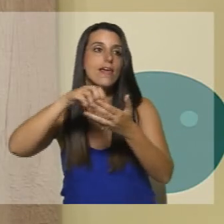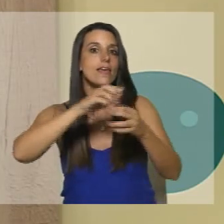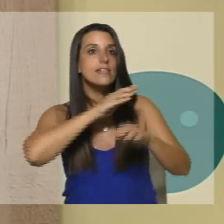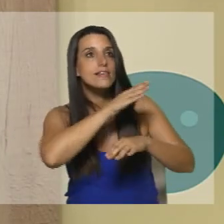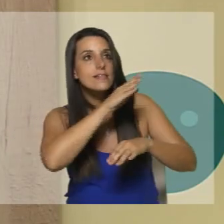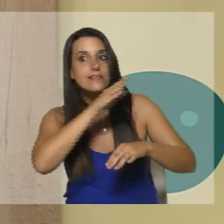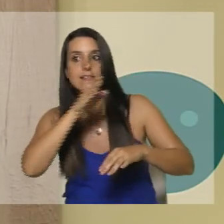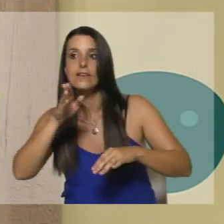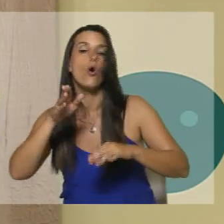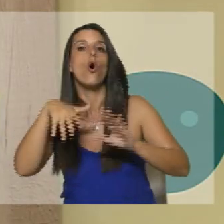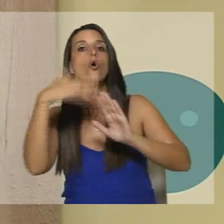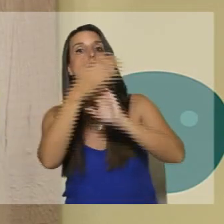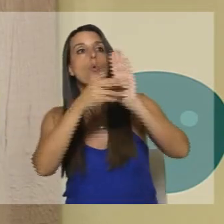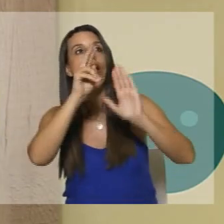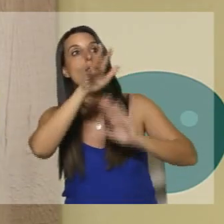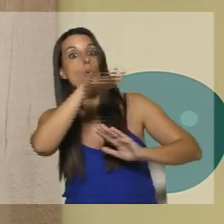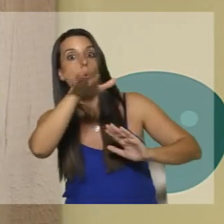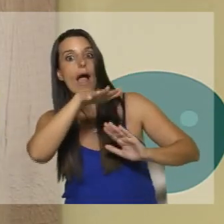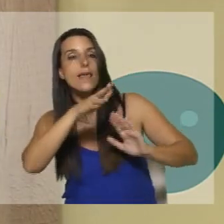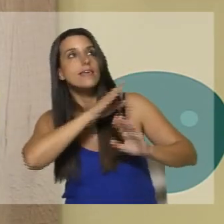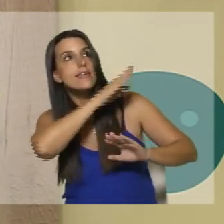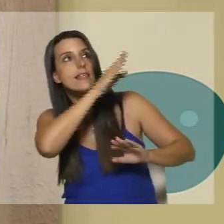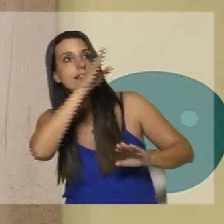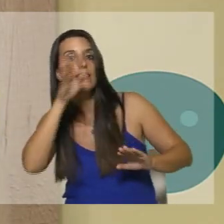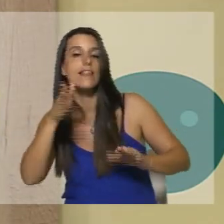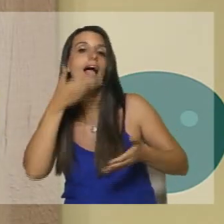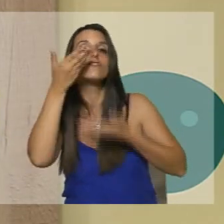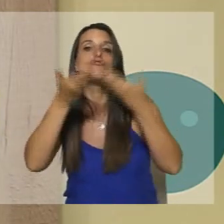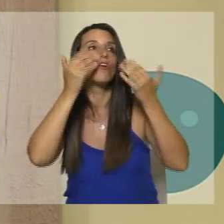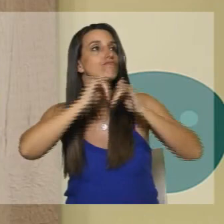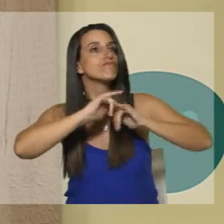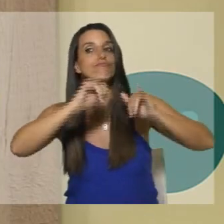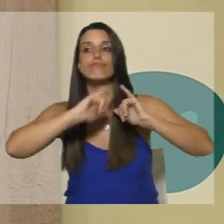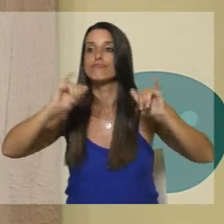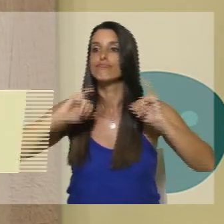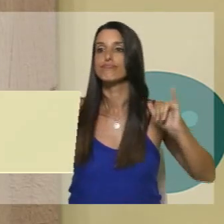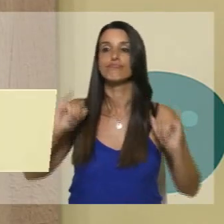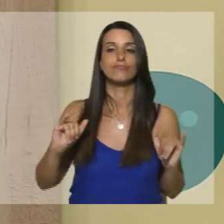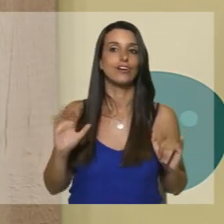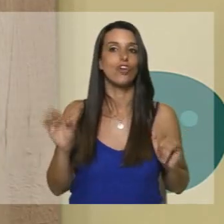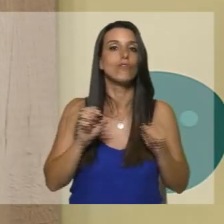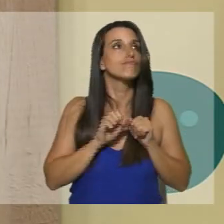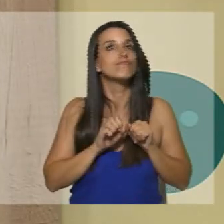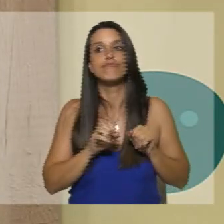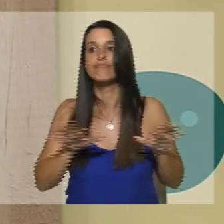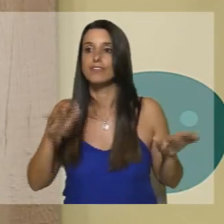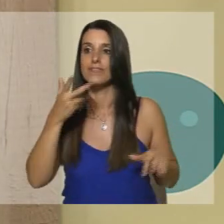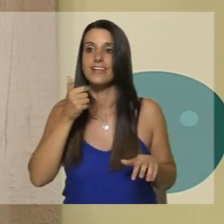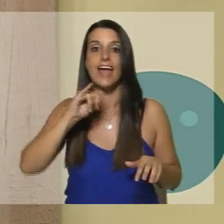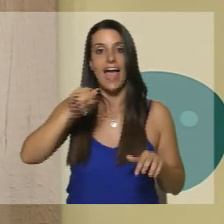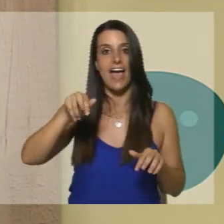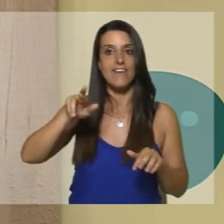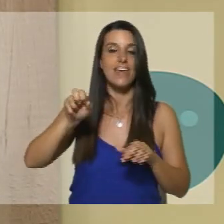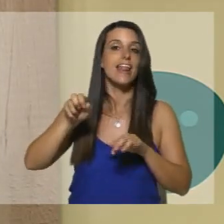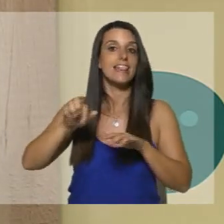Uruguay, llevando la música, llevando el folclore, las canciones que estuvimos trabajando durante todo este año. Javier, bueno, es mi productor musical